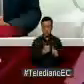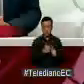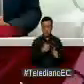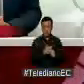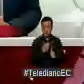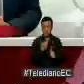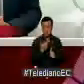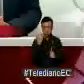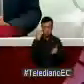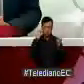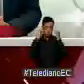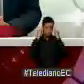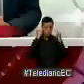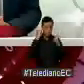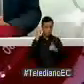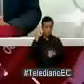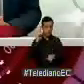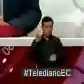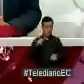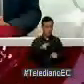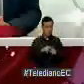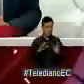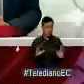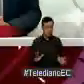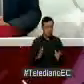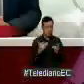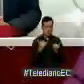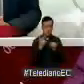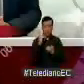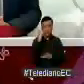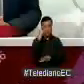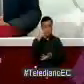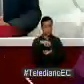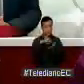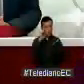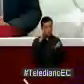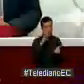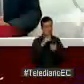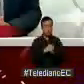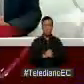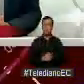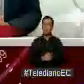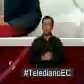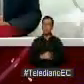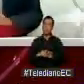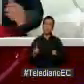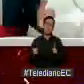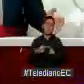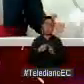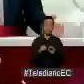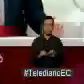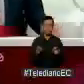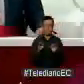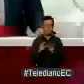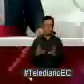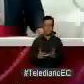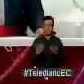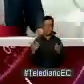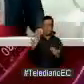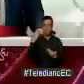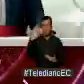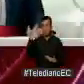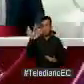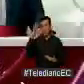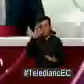esta iniciativa nacional que se está impulsando con el actual gobierno? Bueno, lo primero es separar lo político